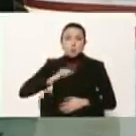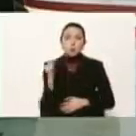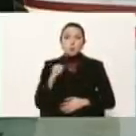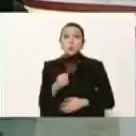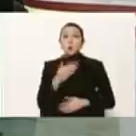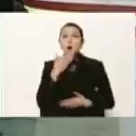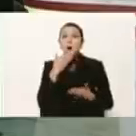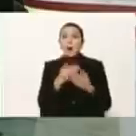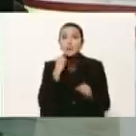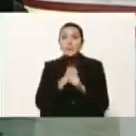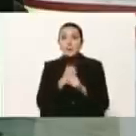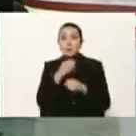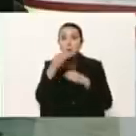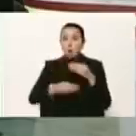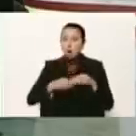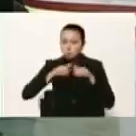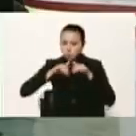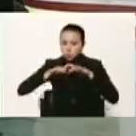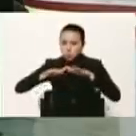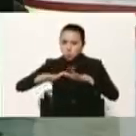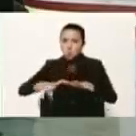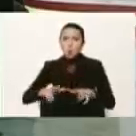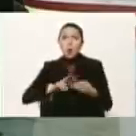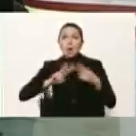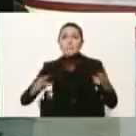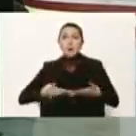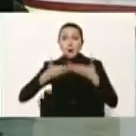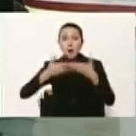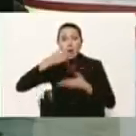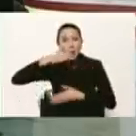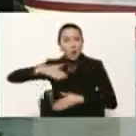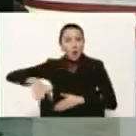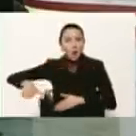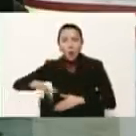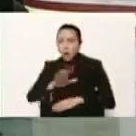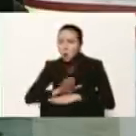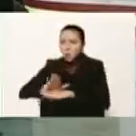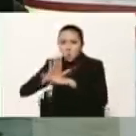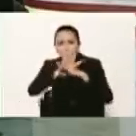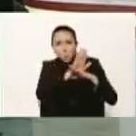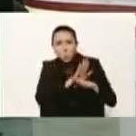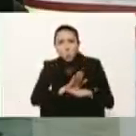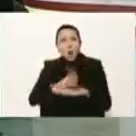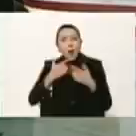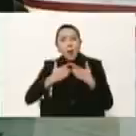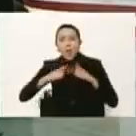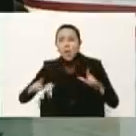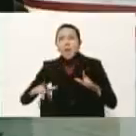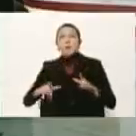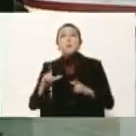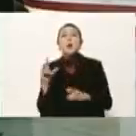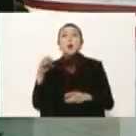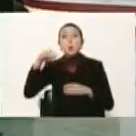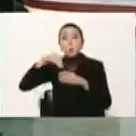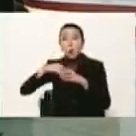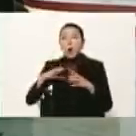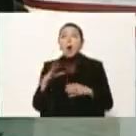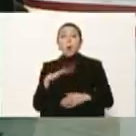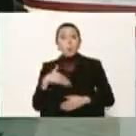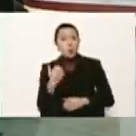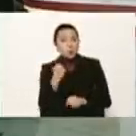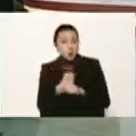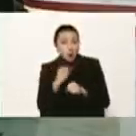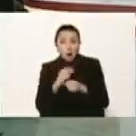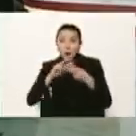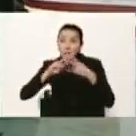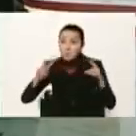la paz en los sectores, garantizar la paz del pueblo, garantizar la protección y el libre acceso al trabajo y a la paz